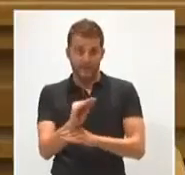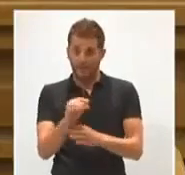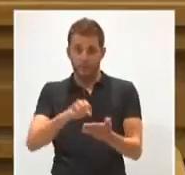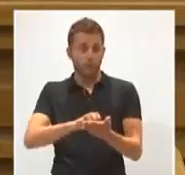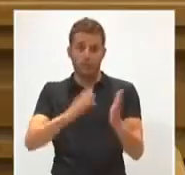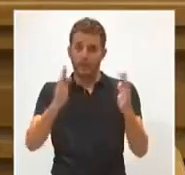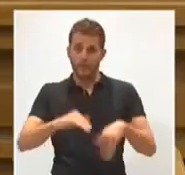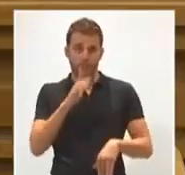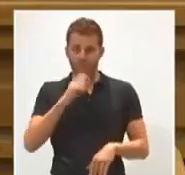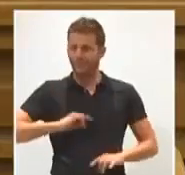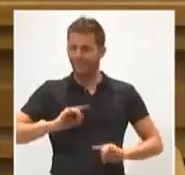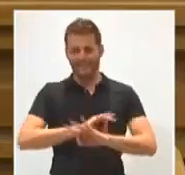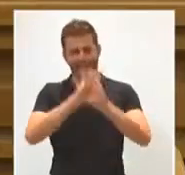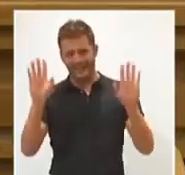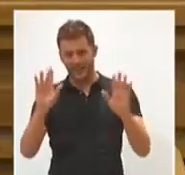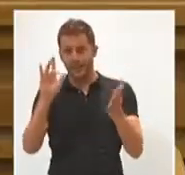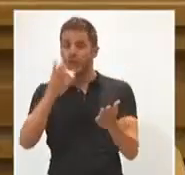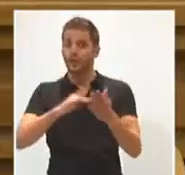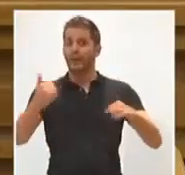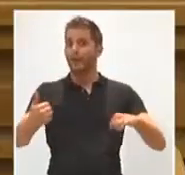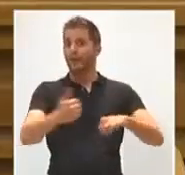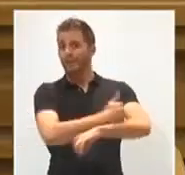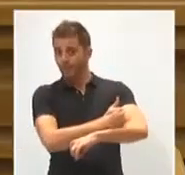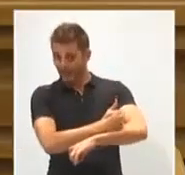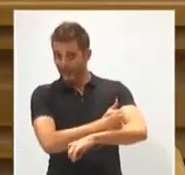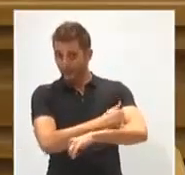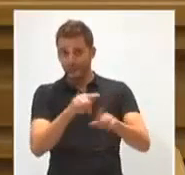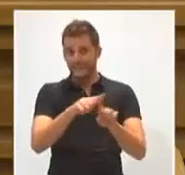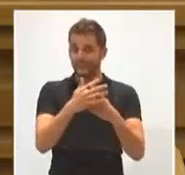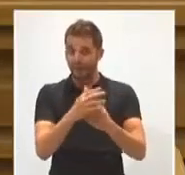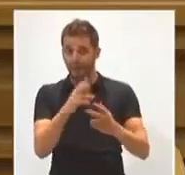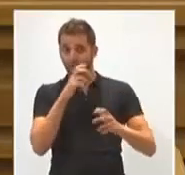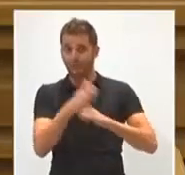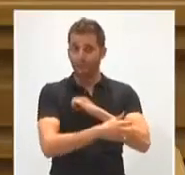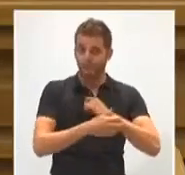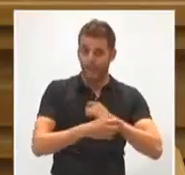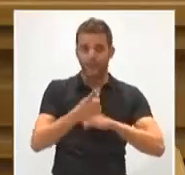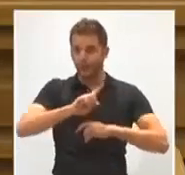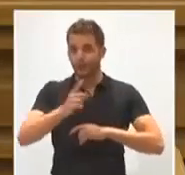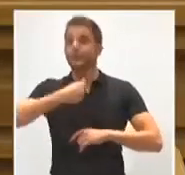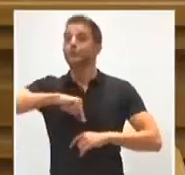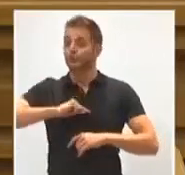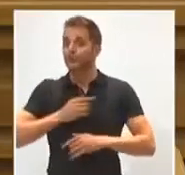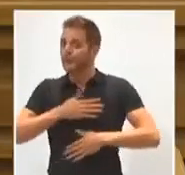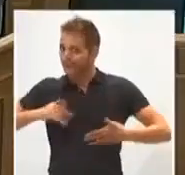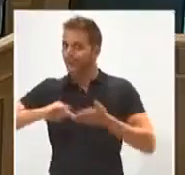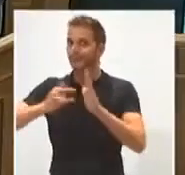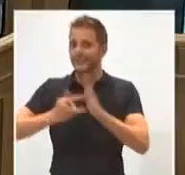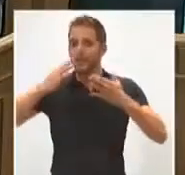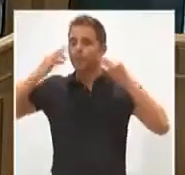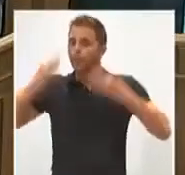que antes de que se tengan que rascar el bolsillo los final de castilla la mancha habrá que conseguir un sistema más justo de financiación a nivel nacional